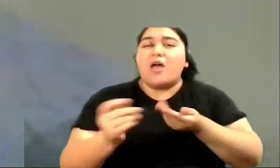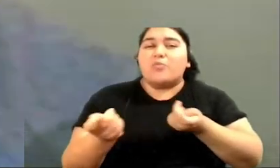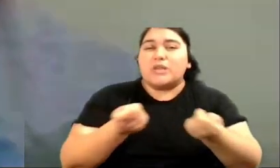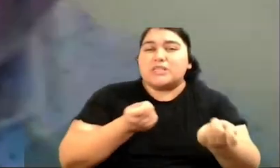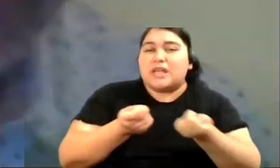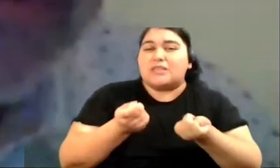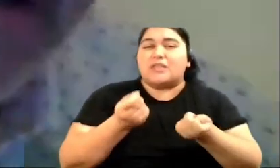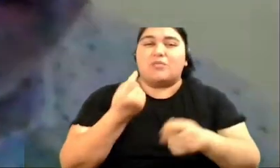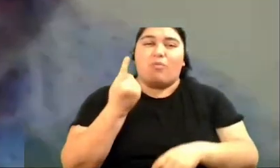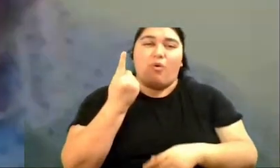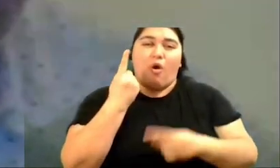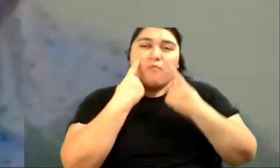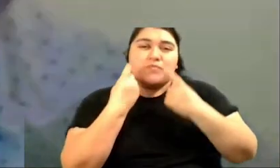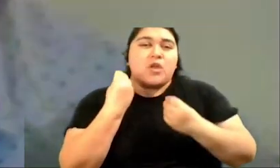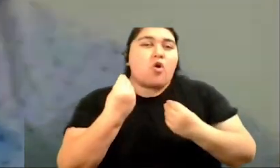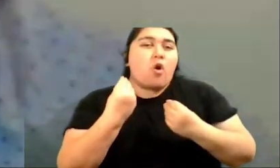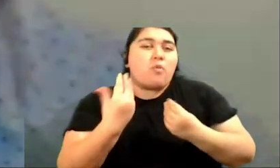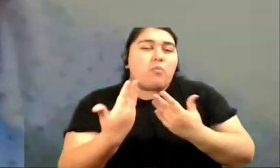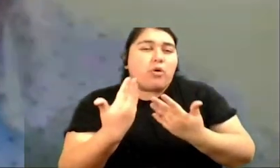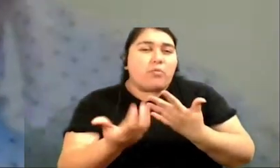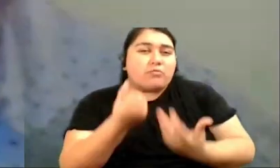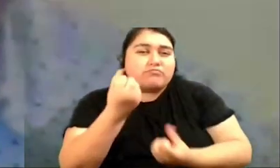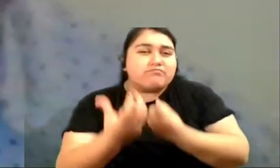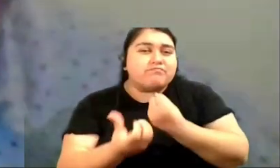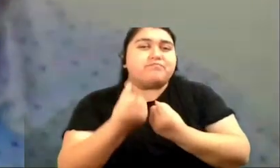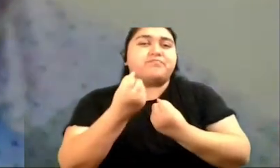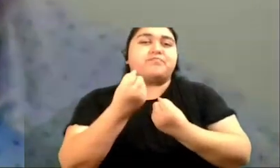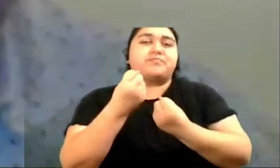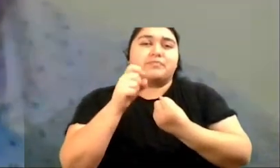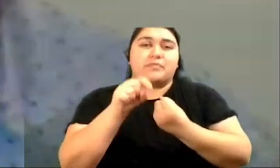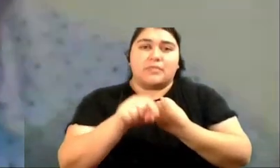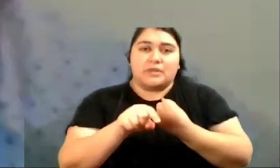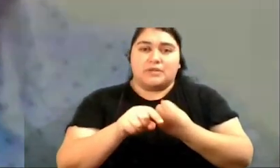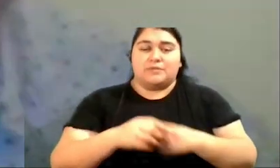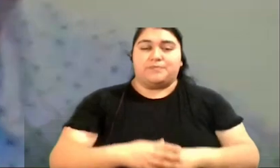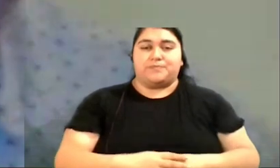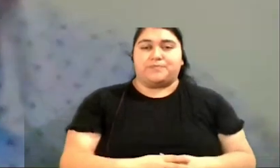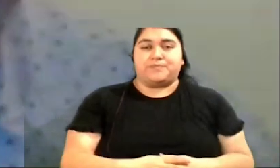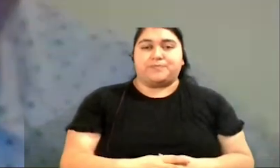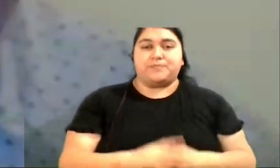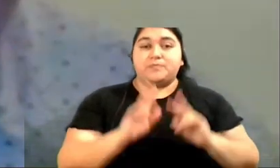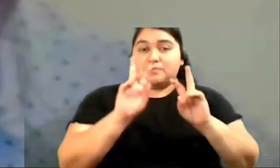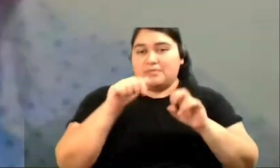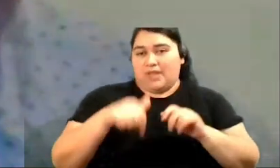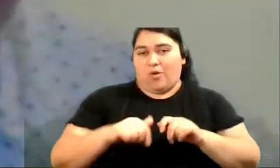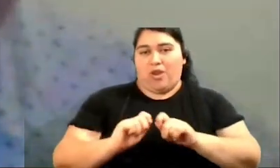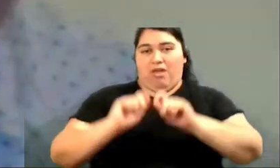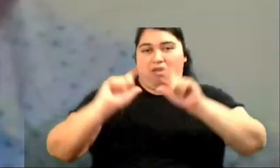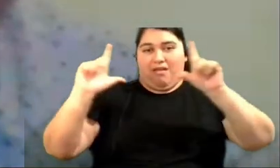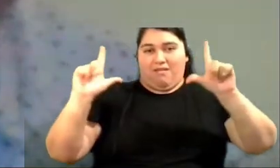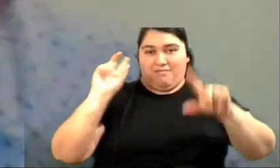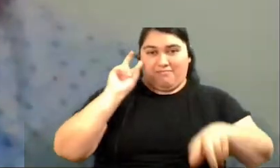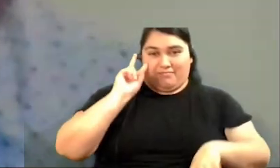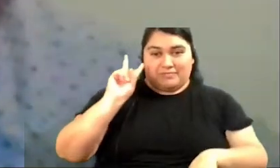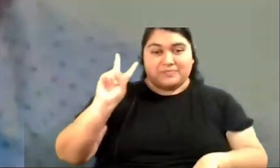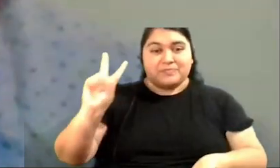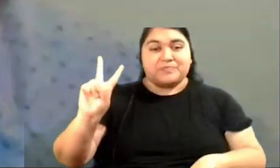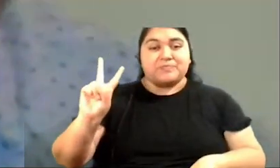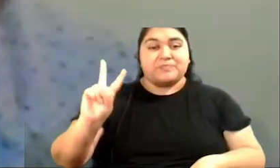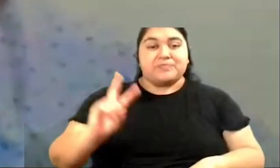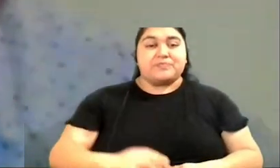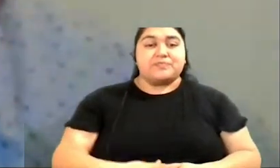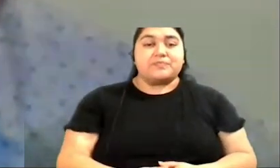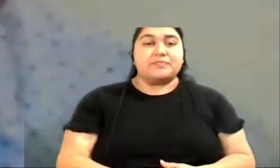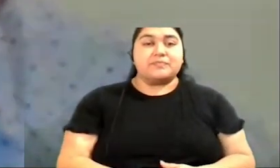pueden desarrollar con respecto a estos temas. Vamos a compartir un material que vamos a ver ahora, si